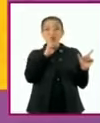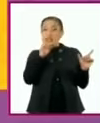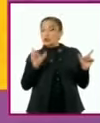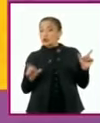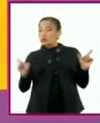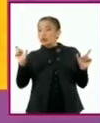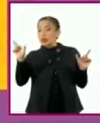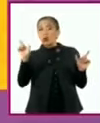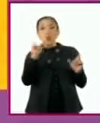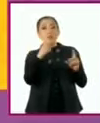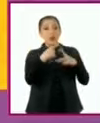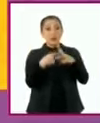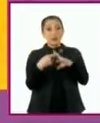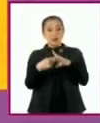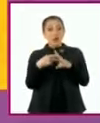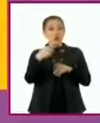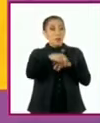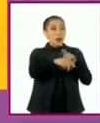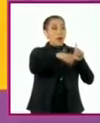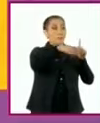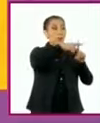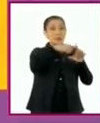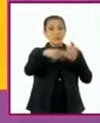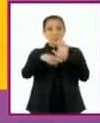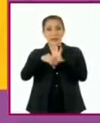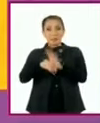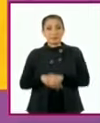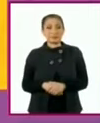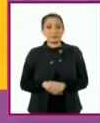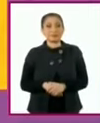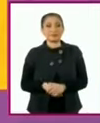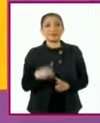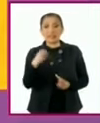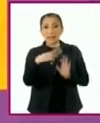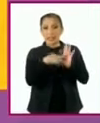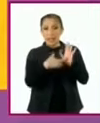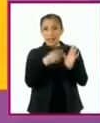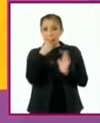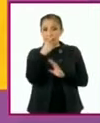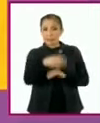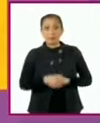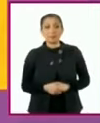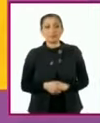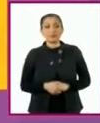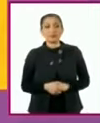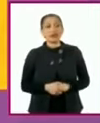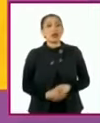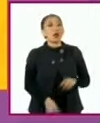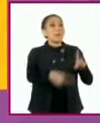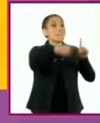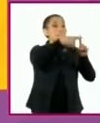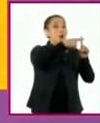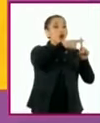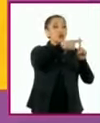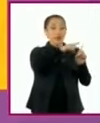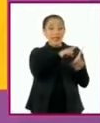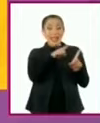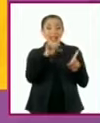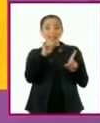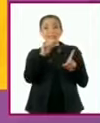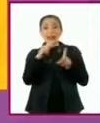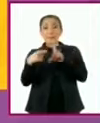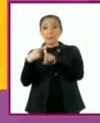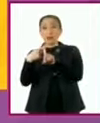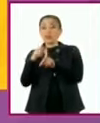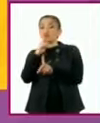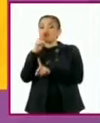resultado al dividir números positivos y negativos. Dicha regla nos indica que positivo entre positivo es